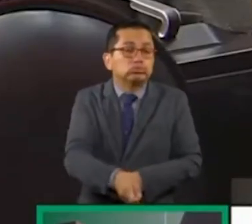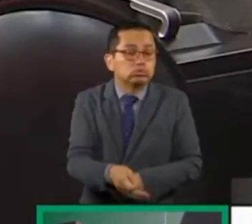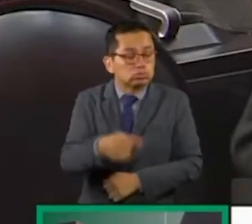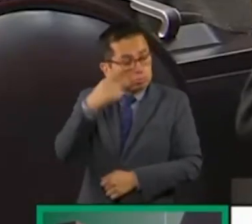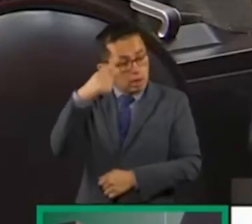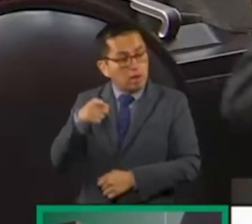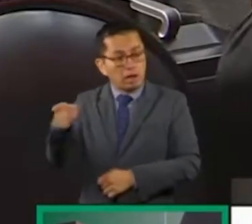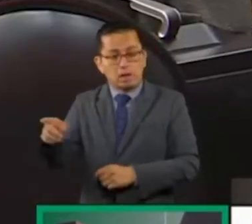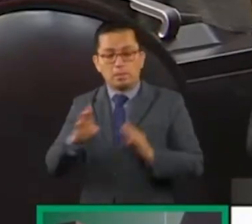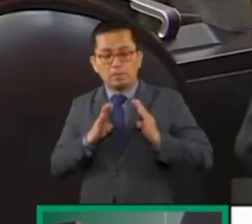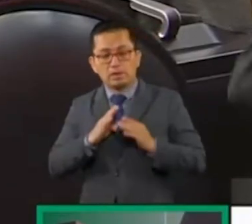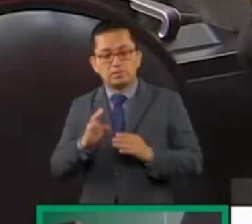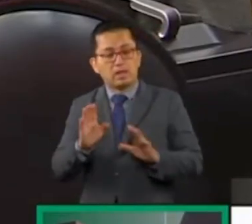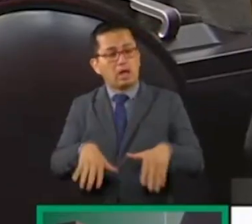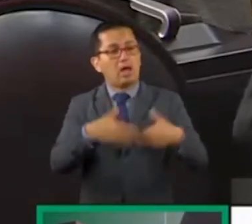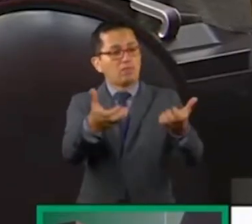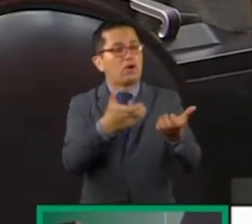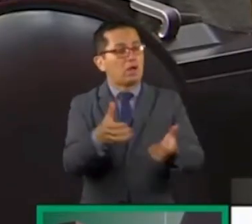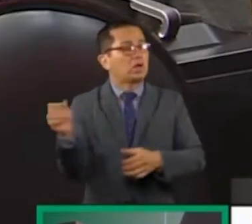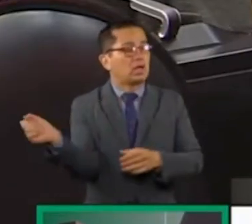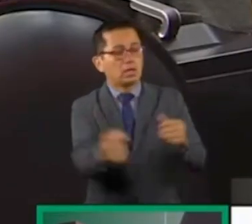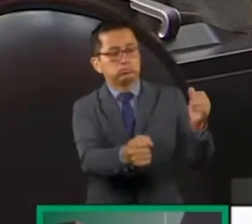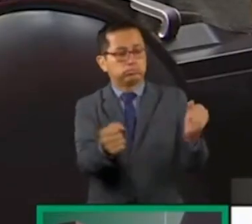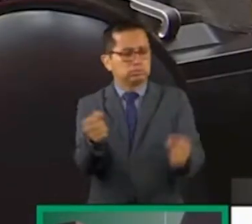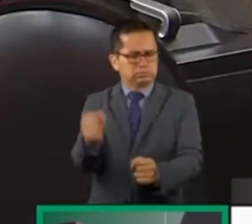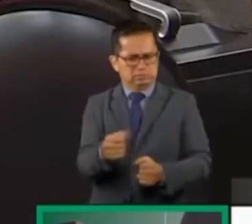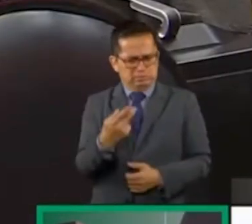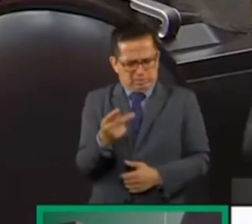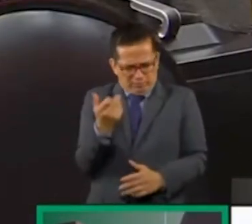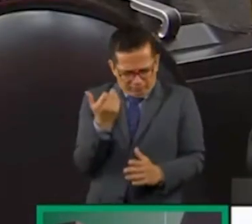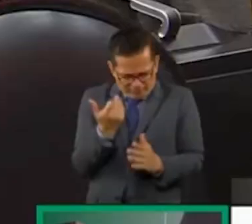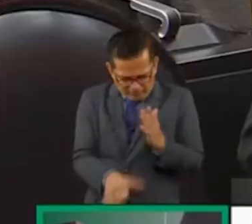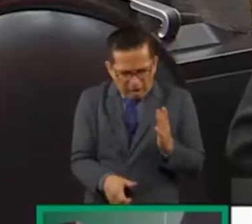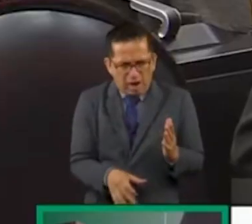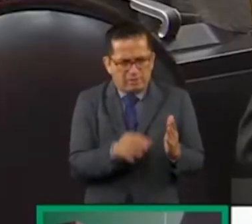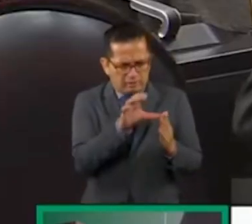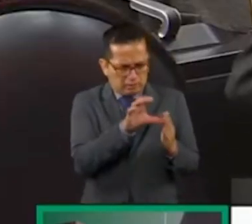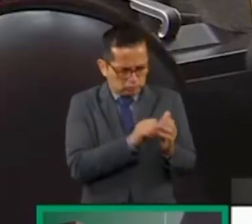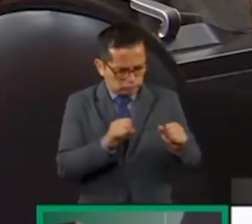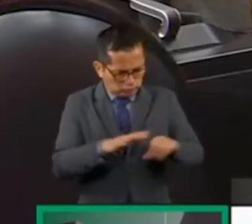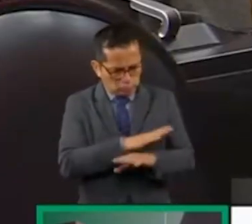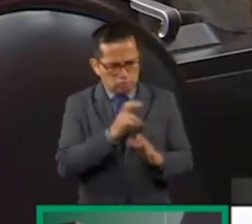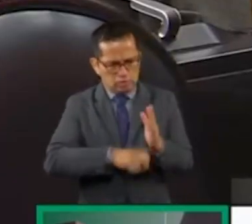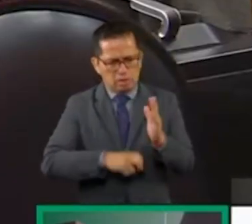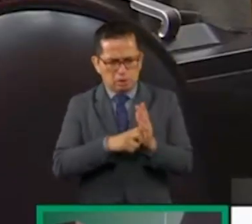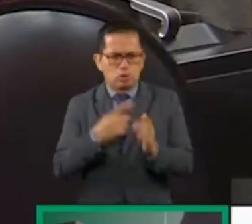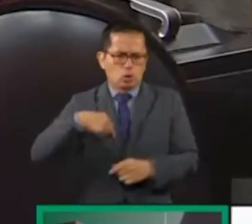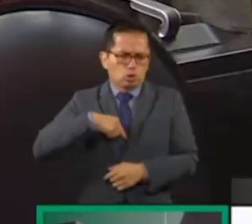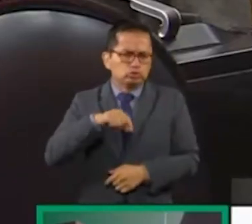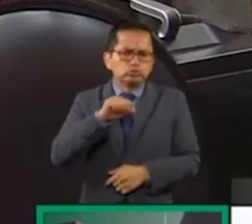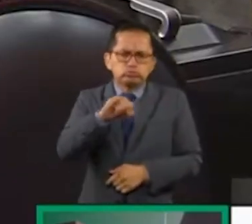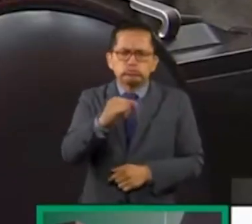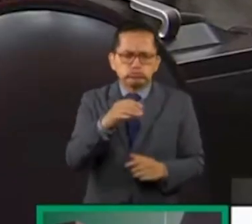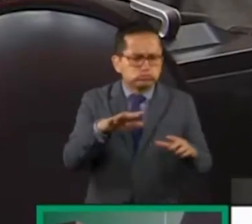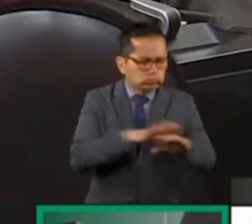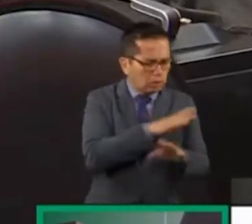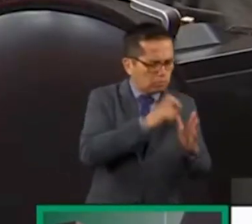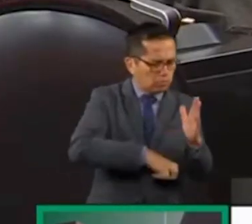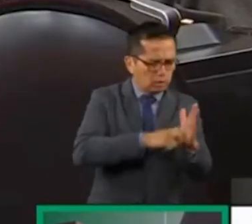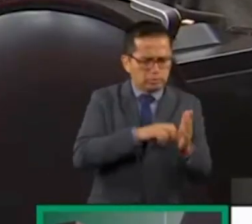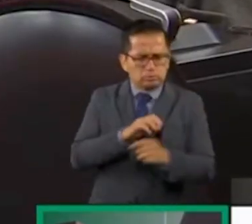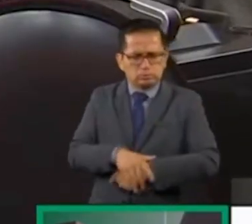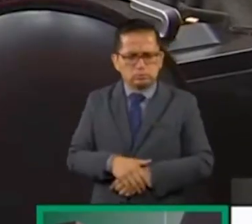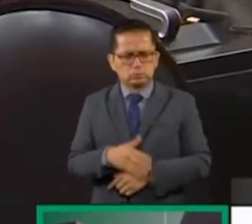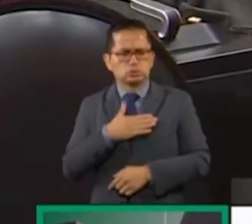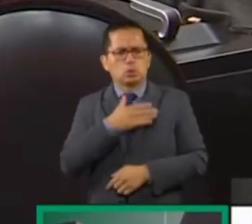las calles sin el proceso de reforma constitucional que nosotros seguimos. Mi pregunta es entonces,